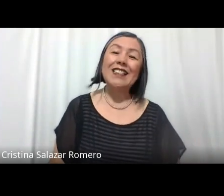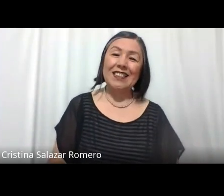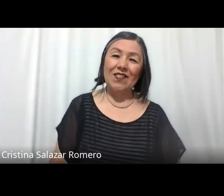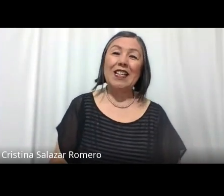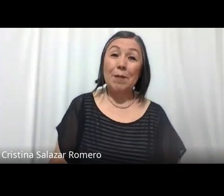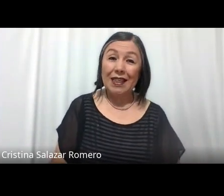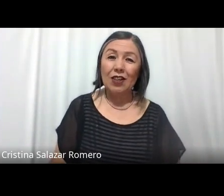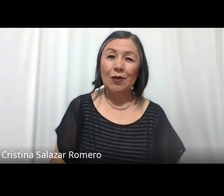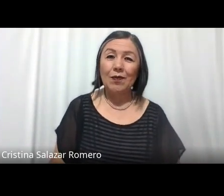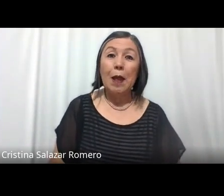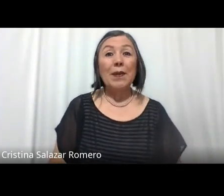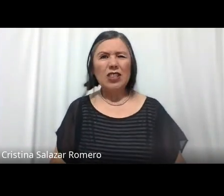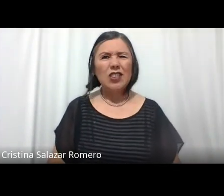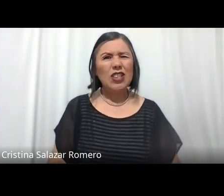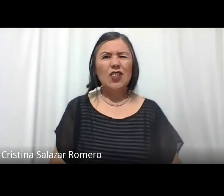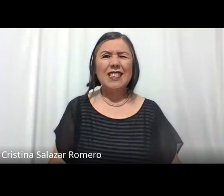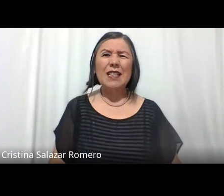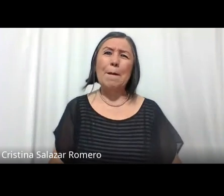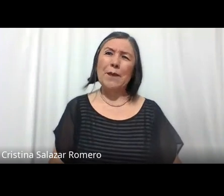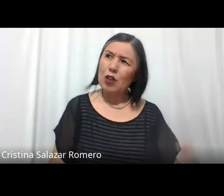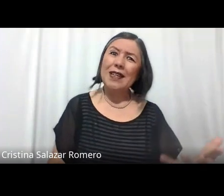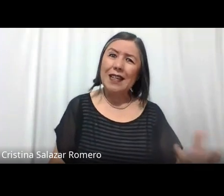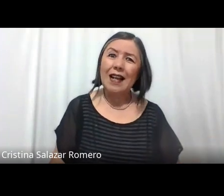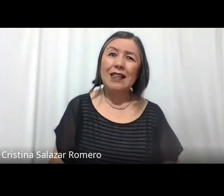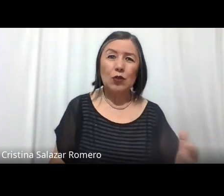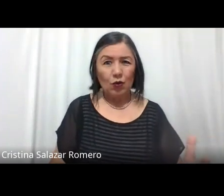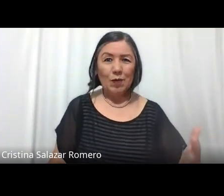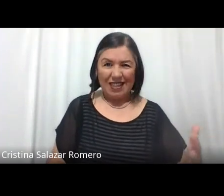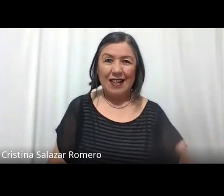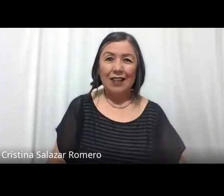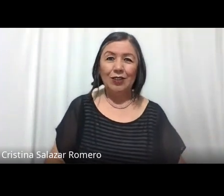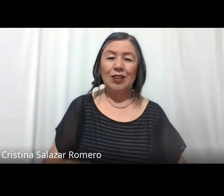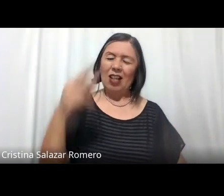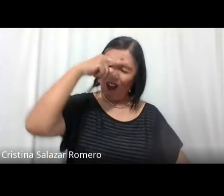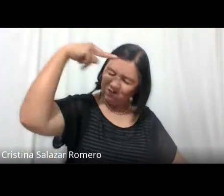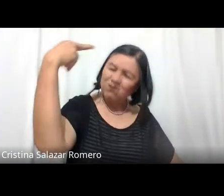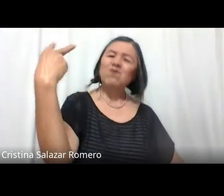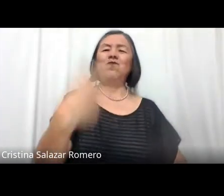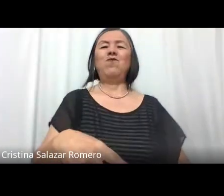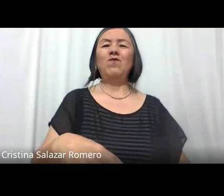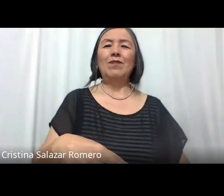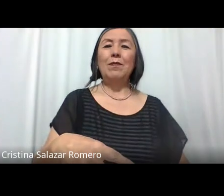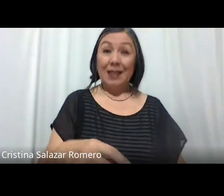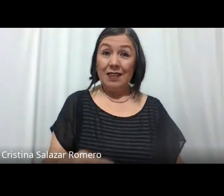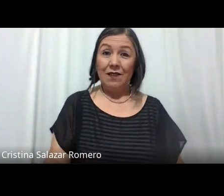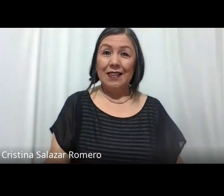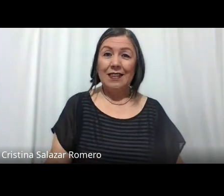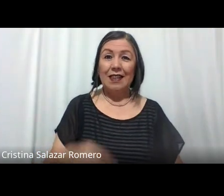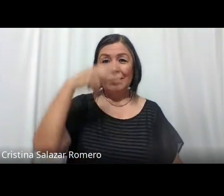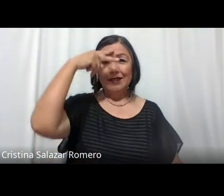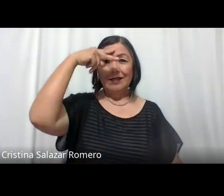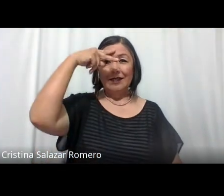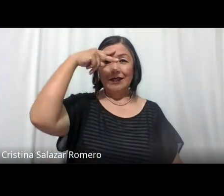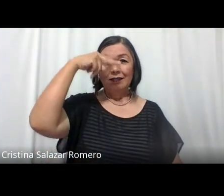significa? Significa México. Pero si yo quiero decir, soy mexicana o mexicano, ¿ven la